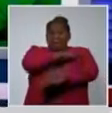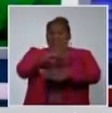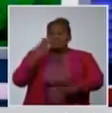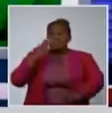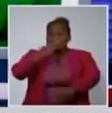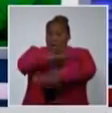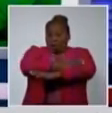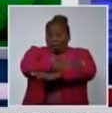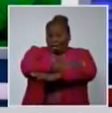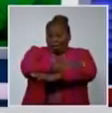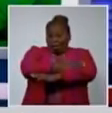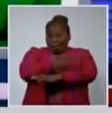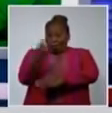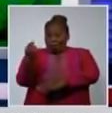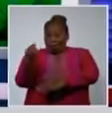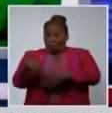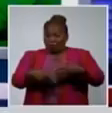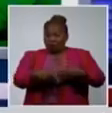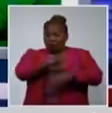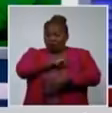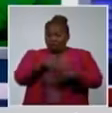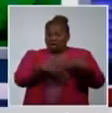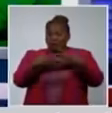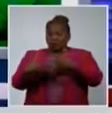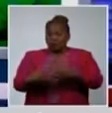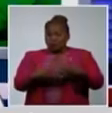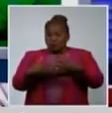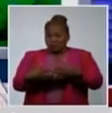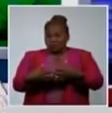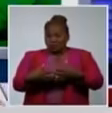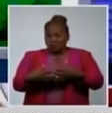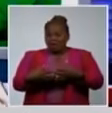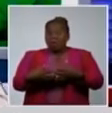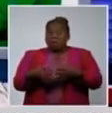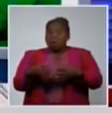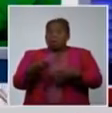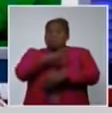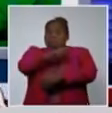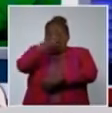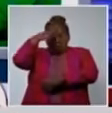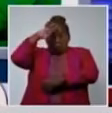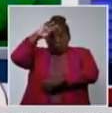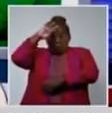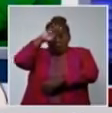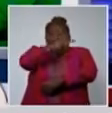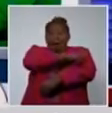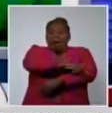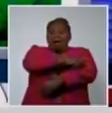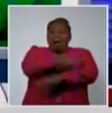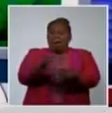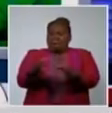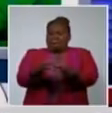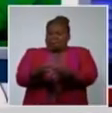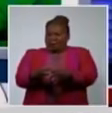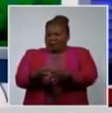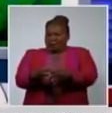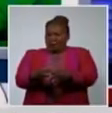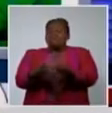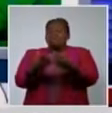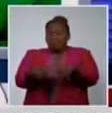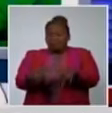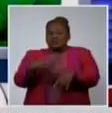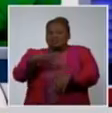con un dedo que cada poder pero con un grupo un colectivo de científicos que han apostado